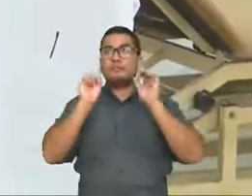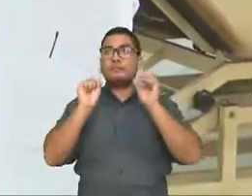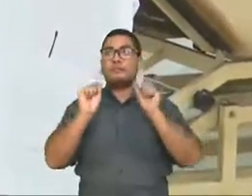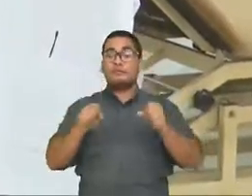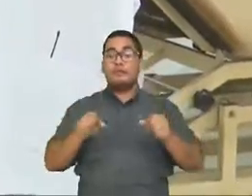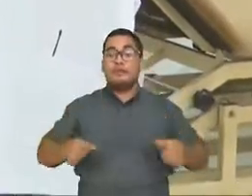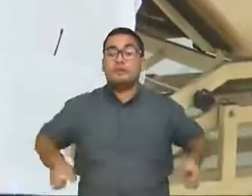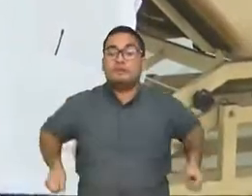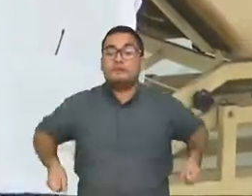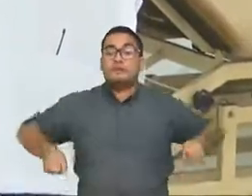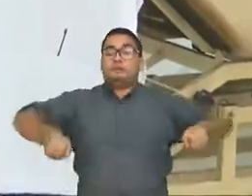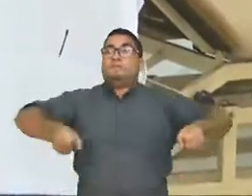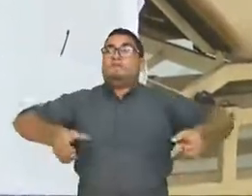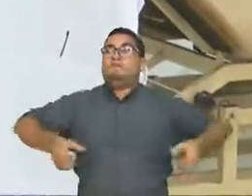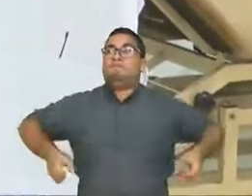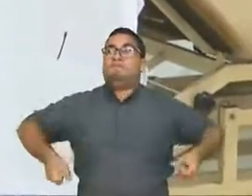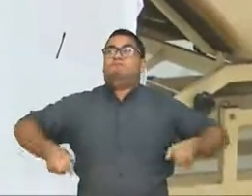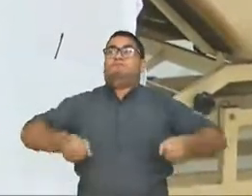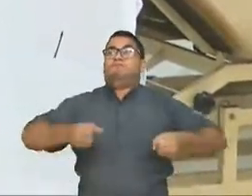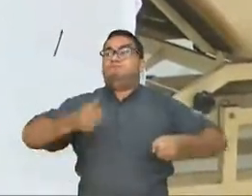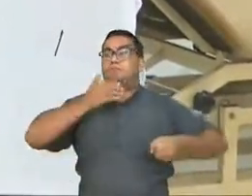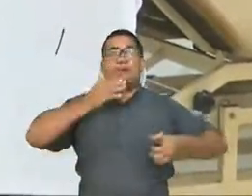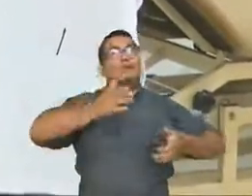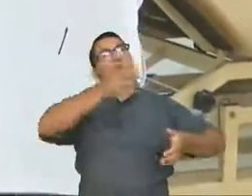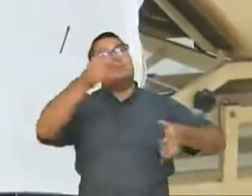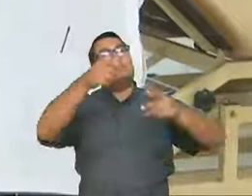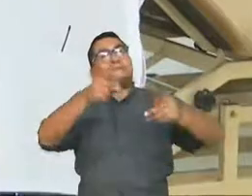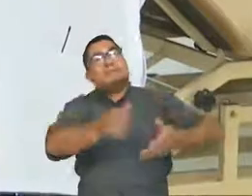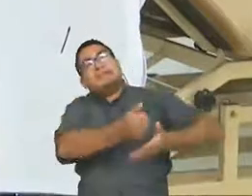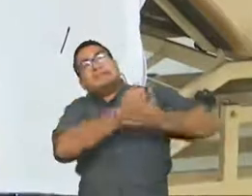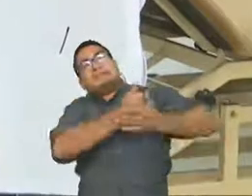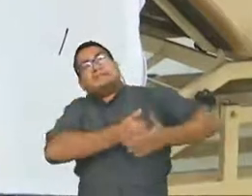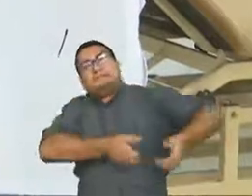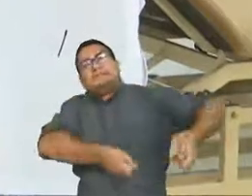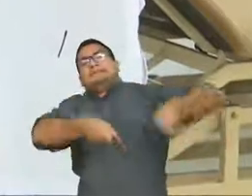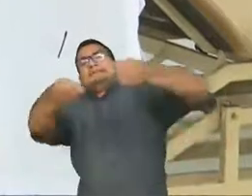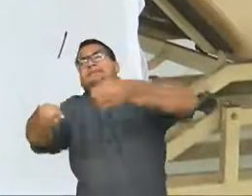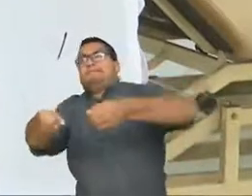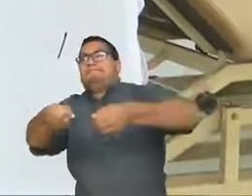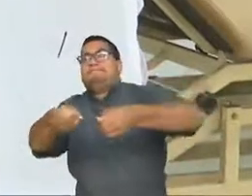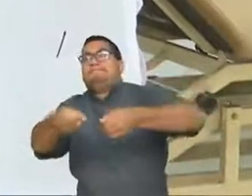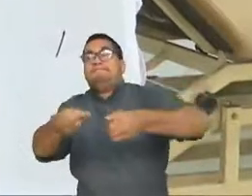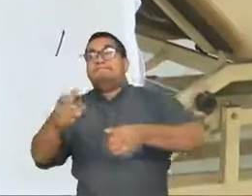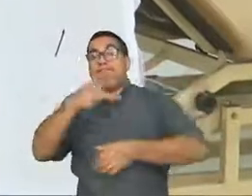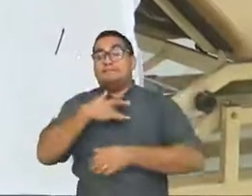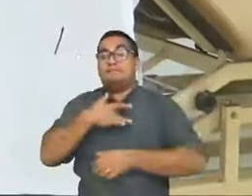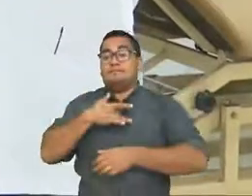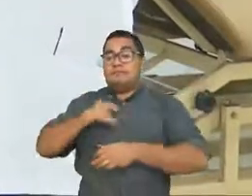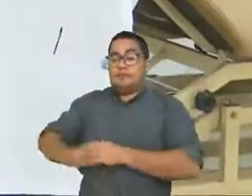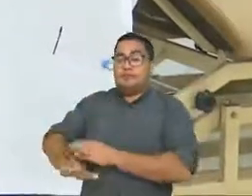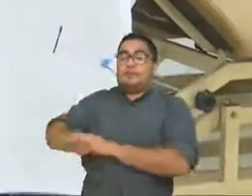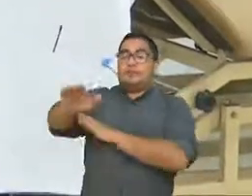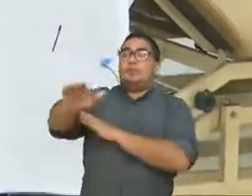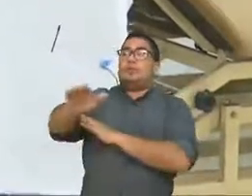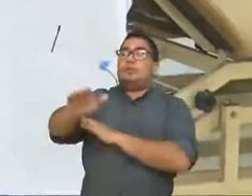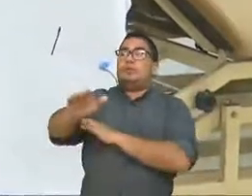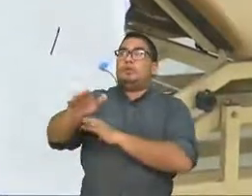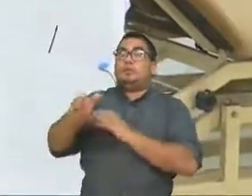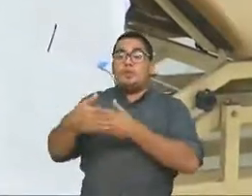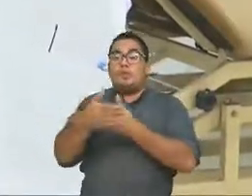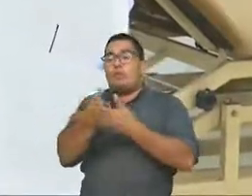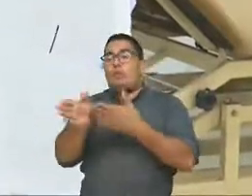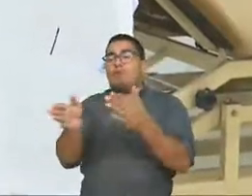sube. Sí. No necesita la ayuda de alguien, pues. Es necesario la rampa, todas las condiciones que ustedes mencionan.